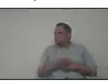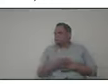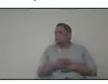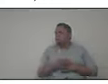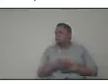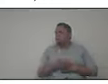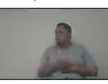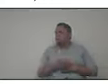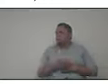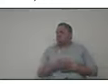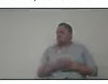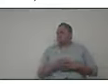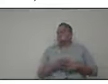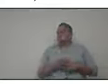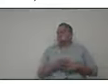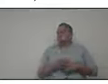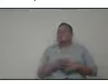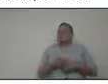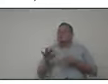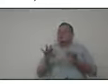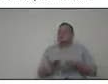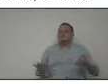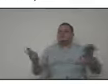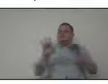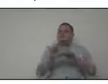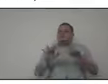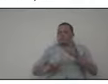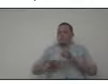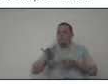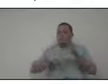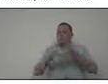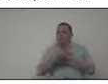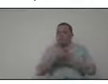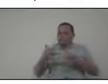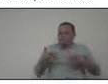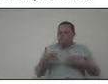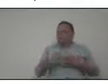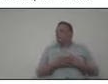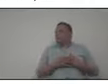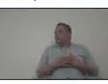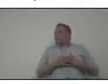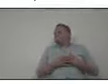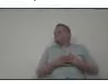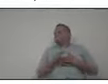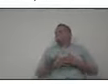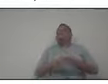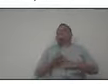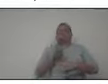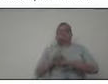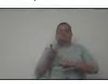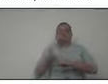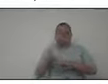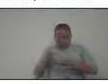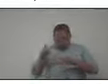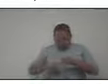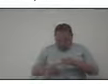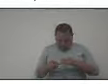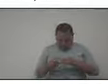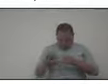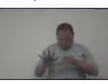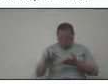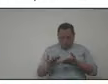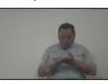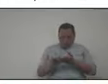continuamos con algo importante que la Secretaría de Salud, la superintendencia en la